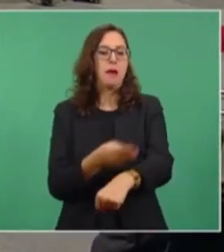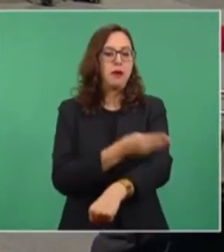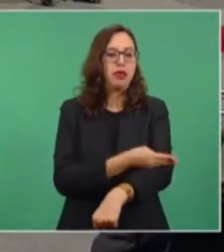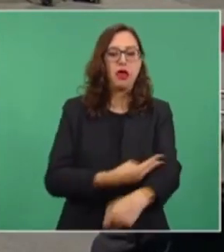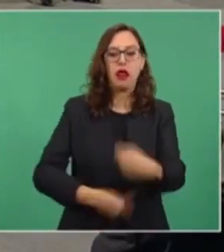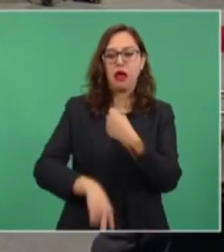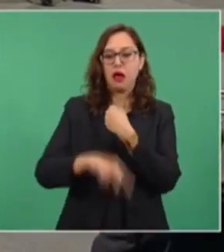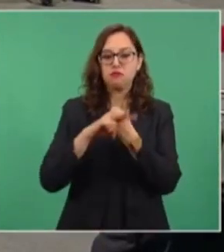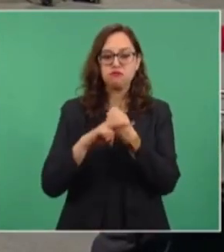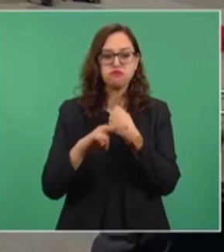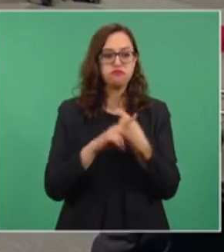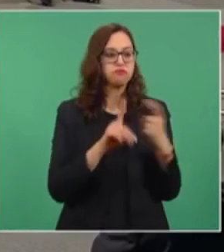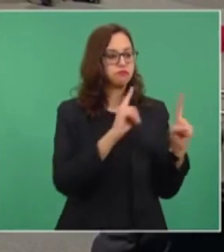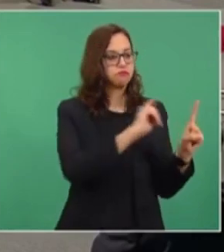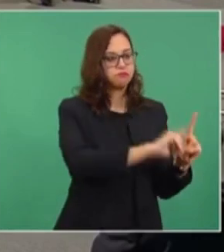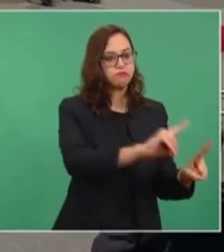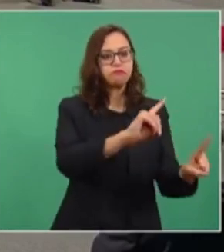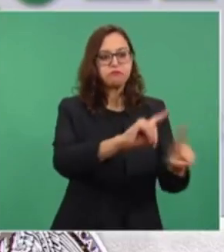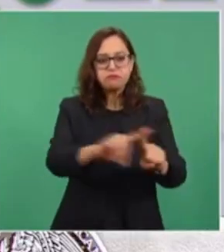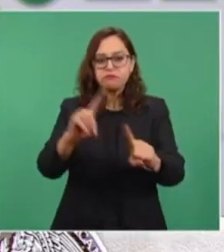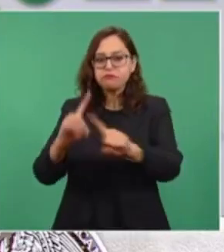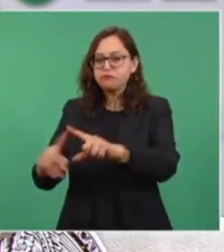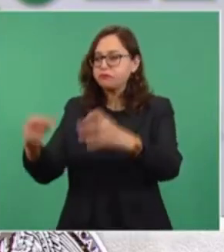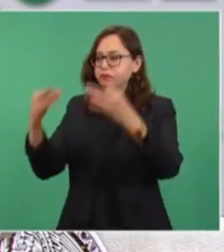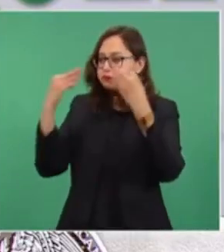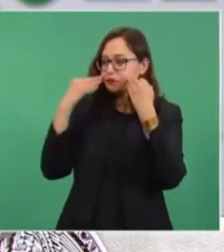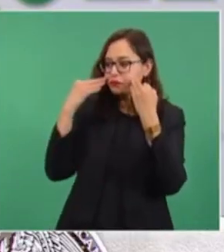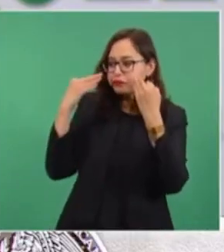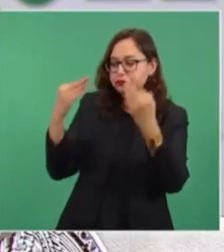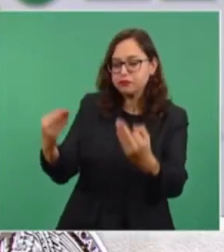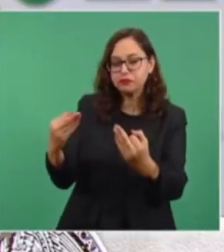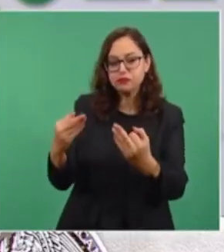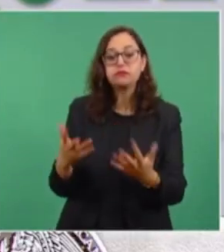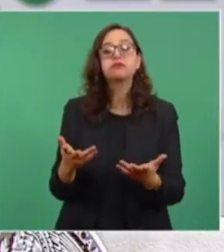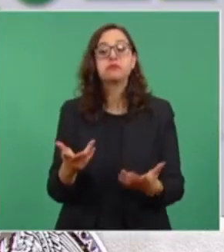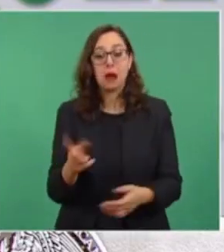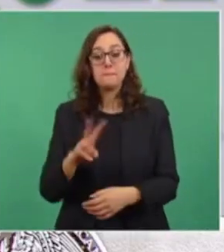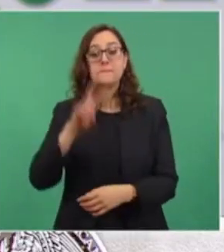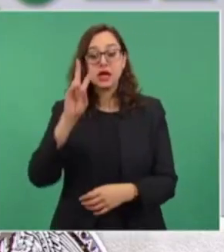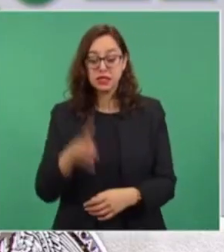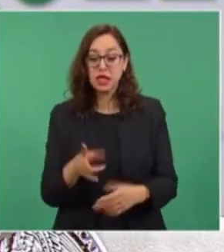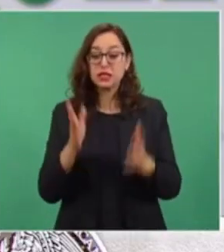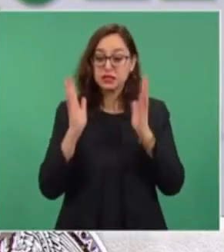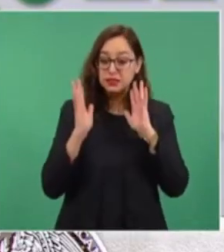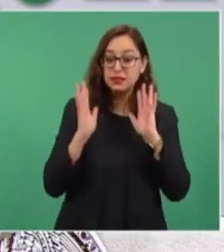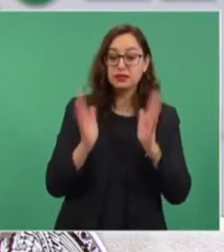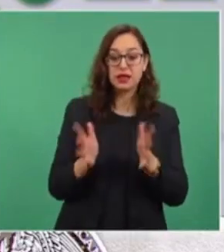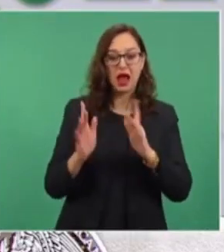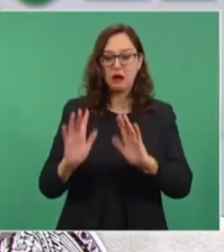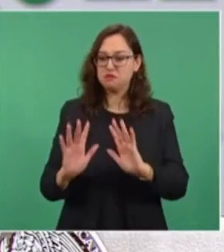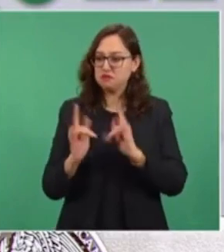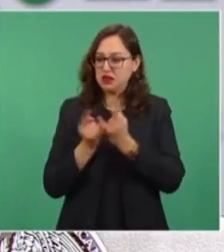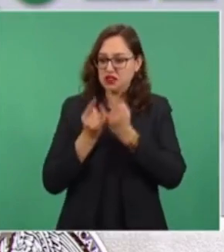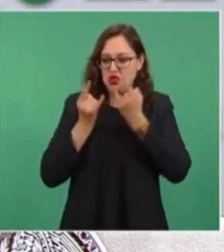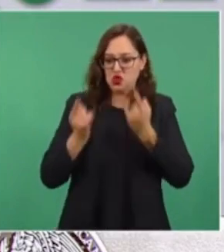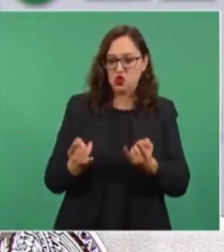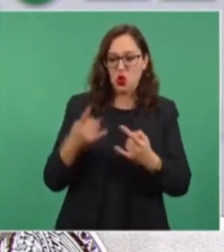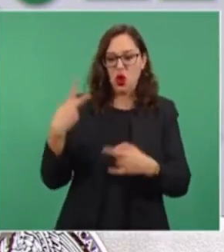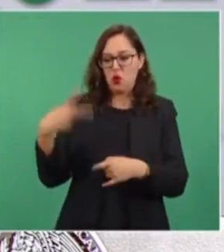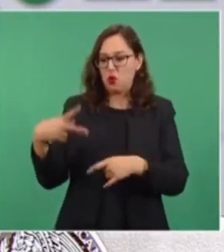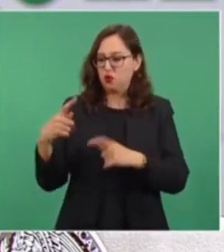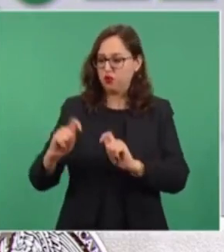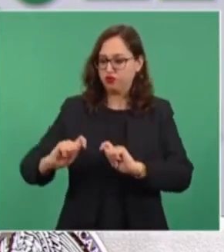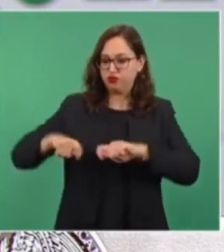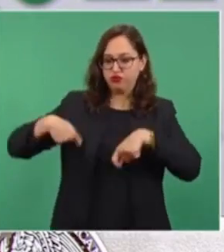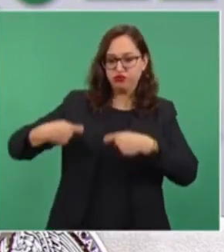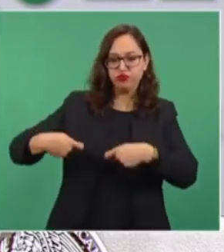son muestra patente y elocuente de lo que puede ser ya considerado un patrimonio artístico y cultural de los